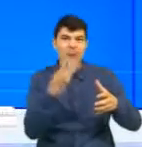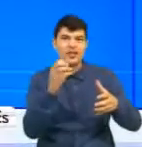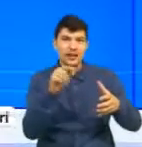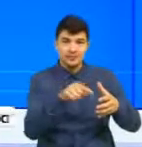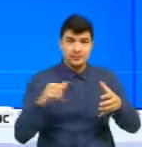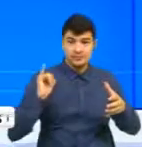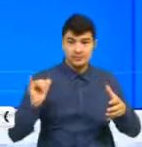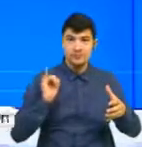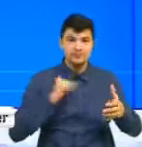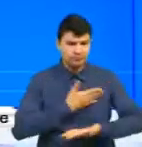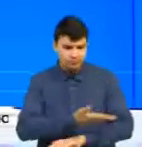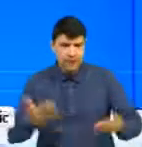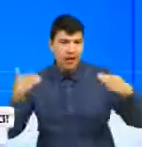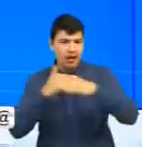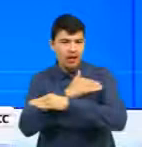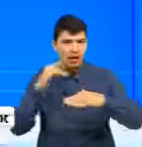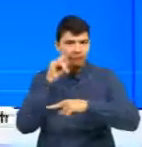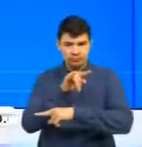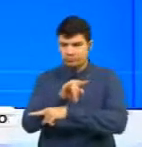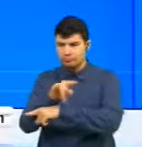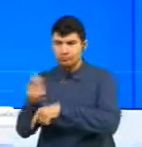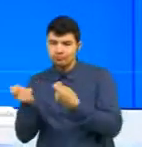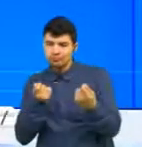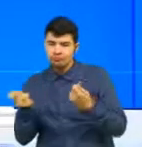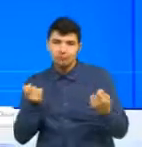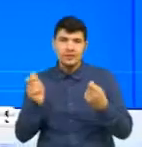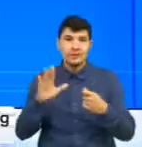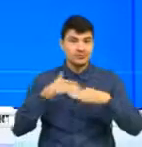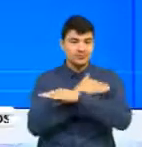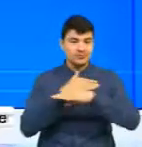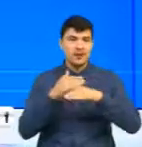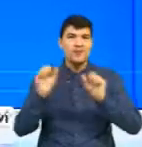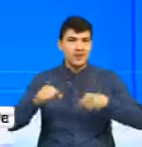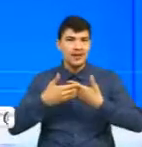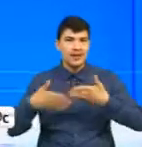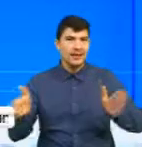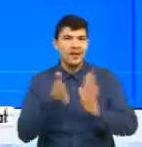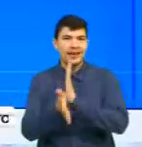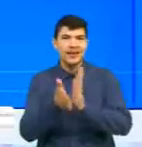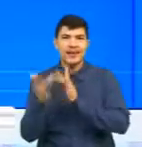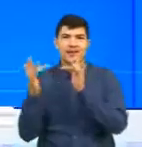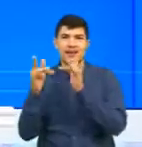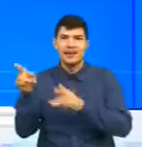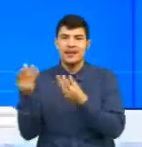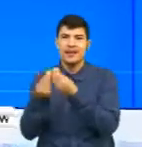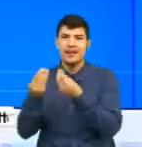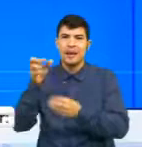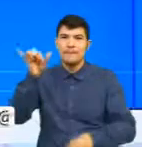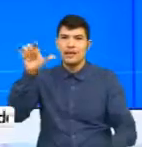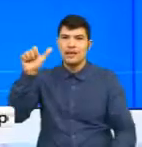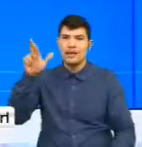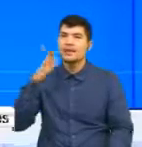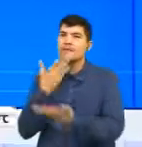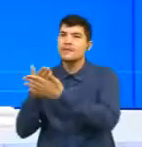tendrá a disposición de los viajeros un amplio esquema de seguridad en las vías. Para ampliar esta información, hacemos contacto a esta hora con nuestra compañera Pilar Velázquez.